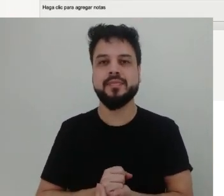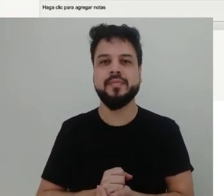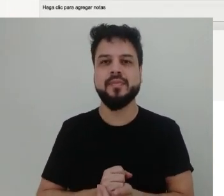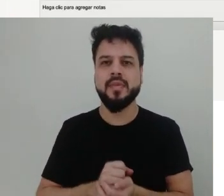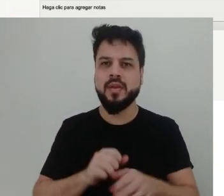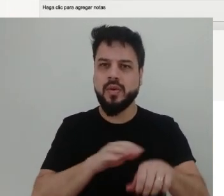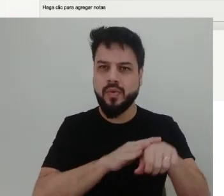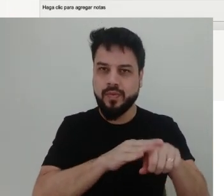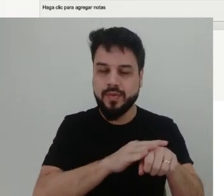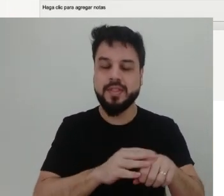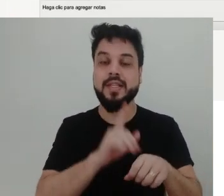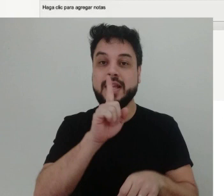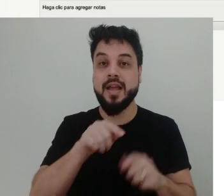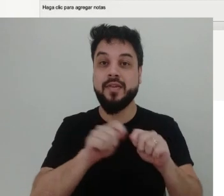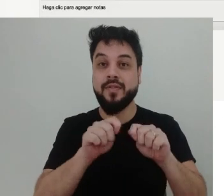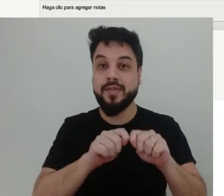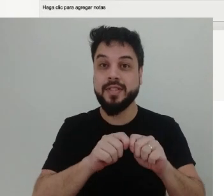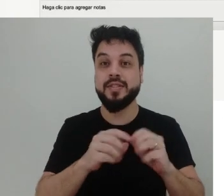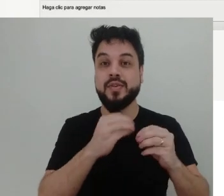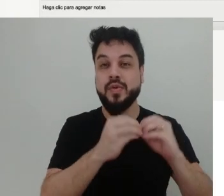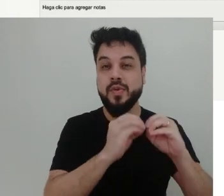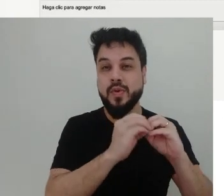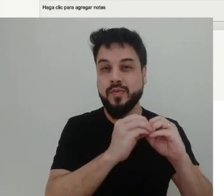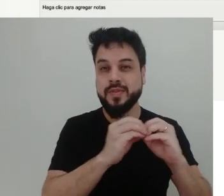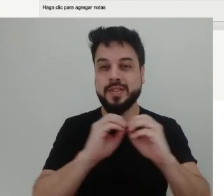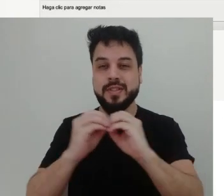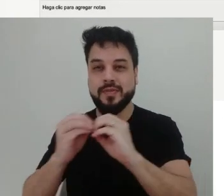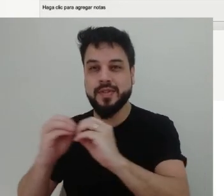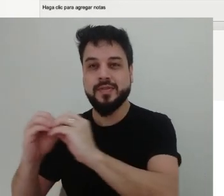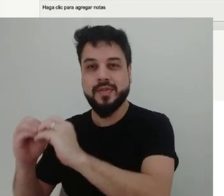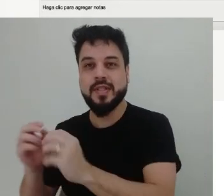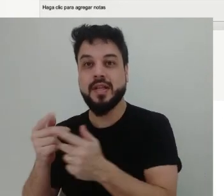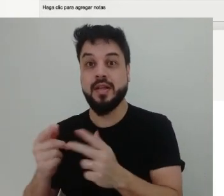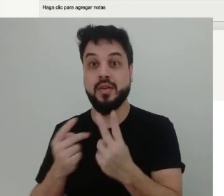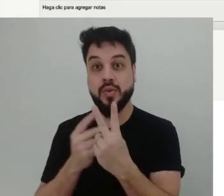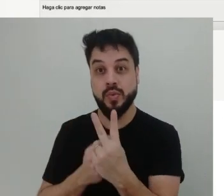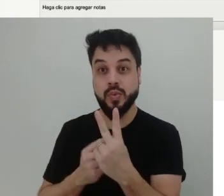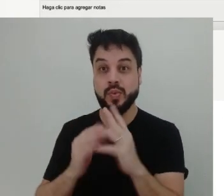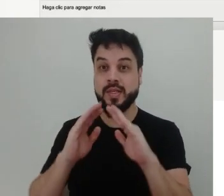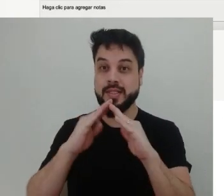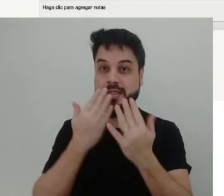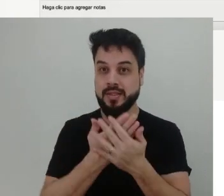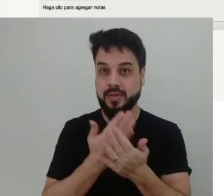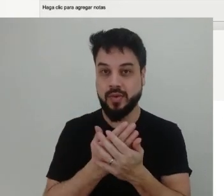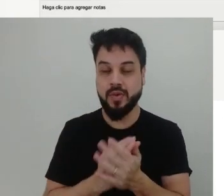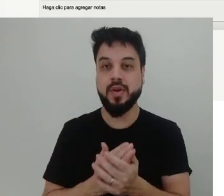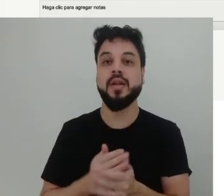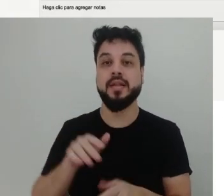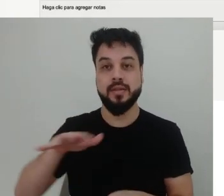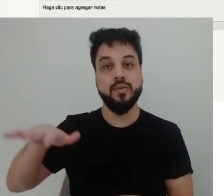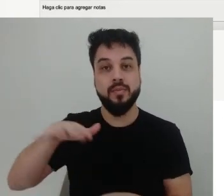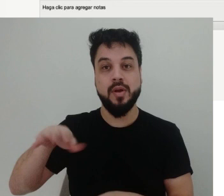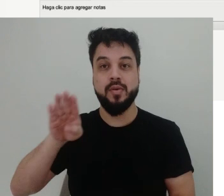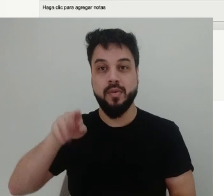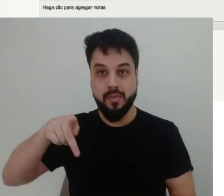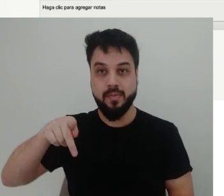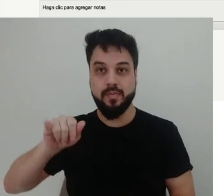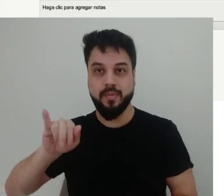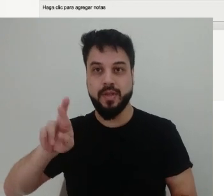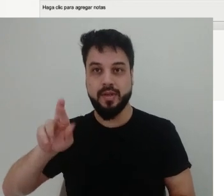torno a una actividad de dibujo en que los participantes dibujaban su Piraí ideal, o sea, cómo sería su entorno ideal para